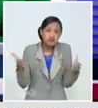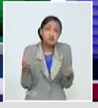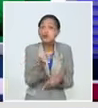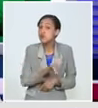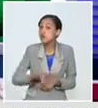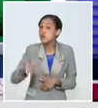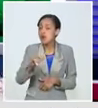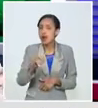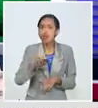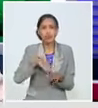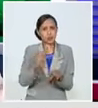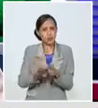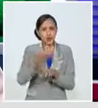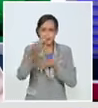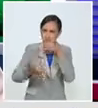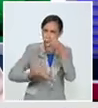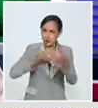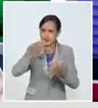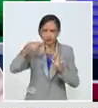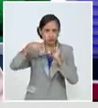a ver en detalle